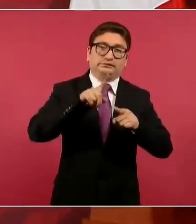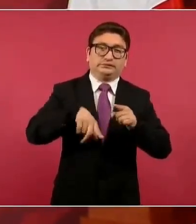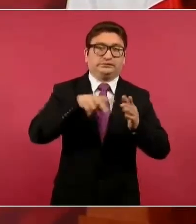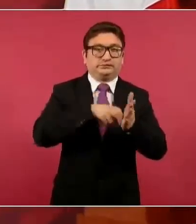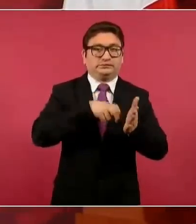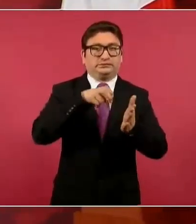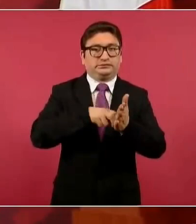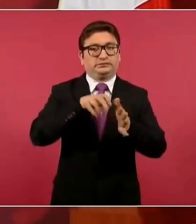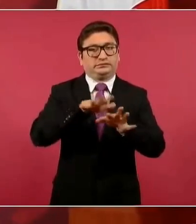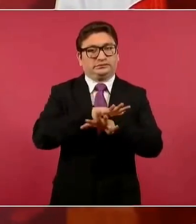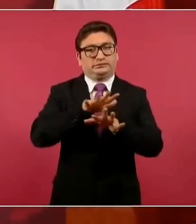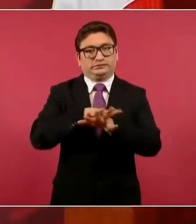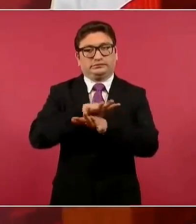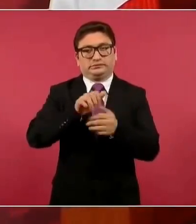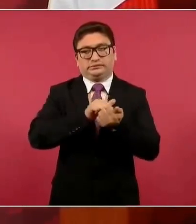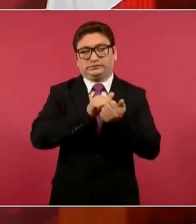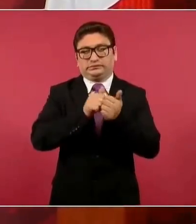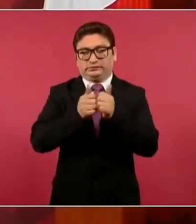también